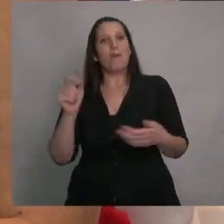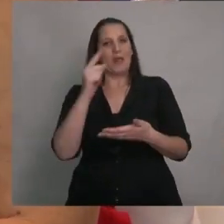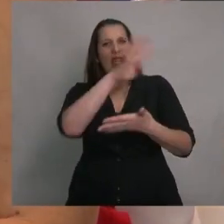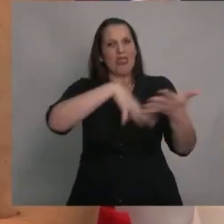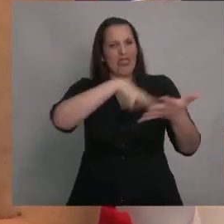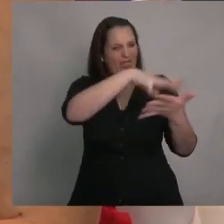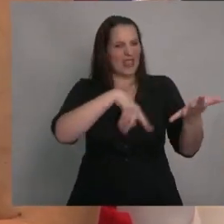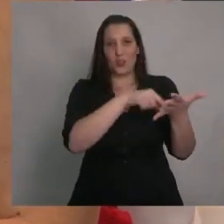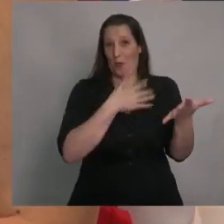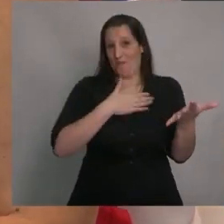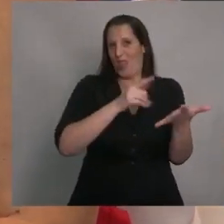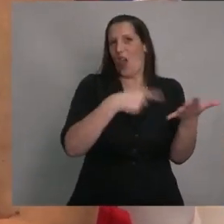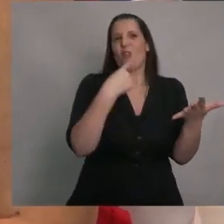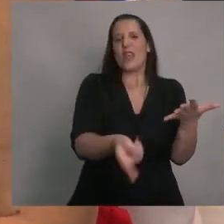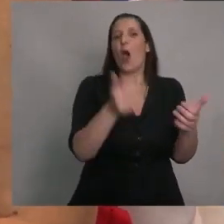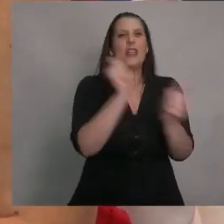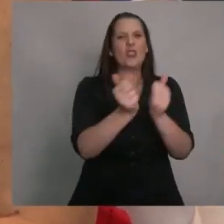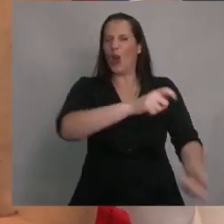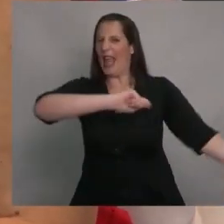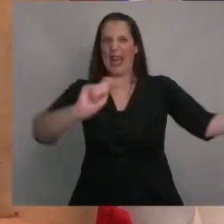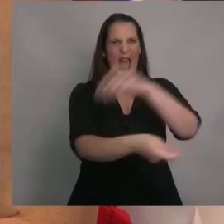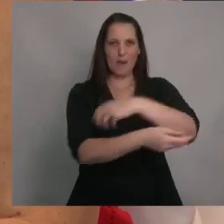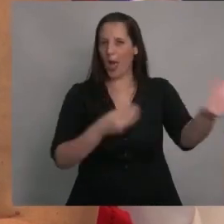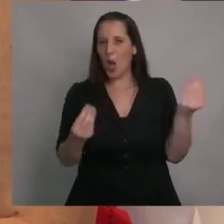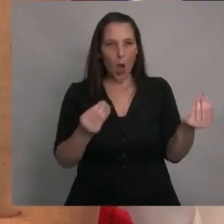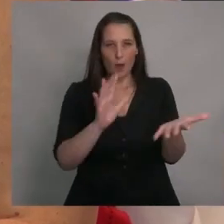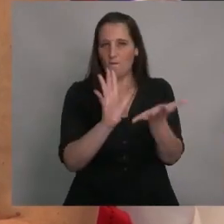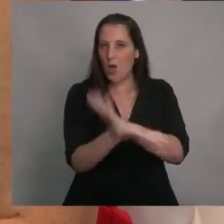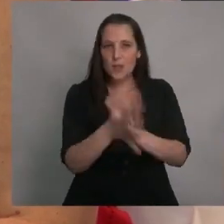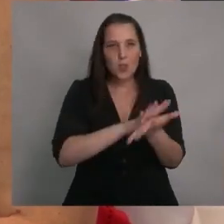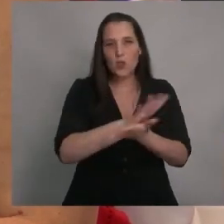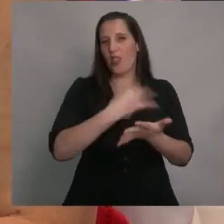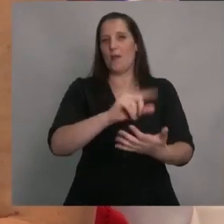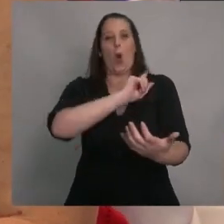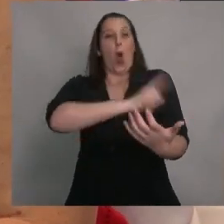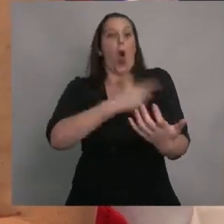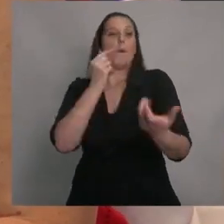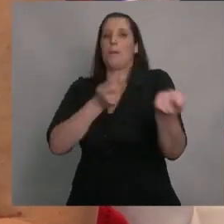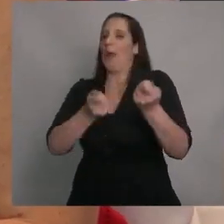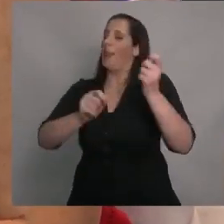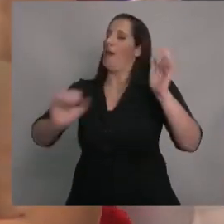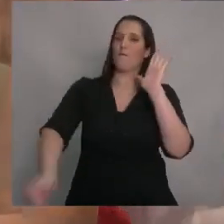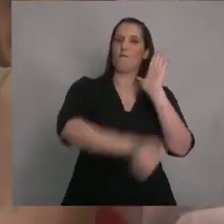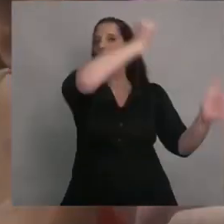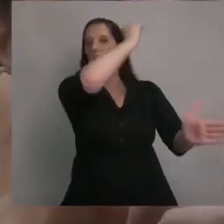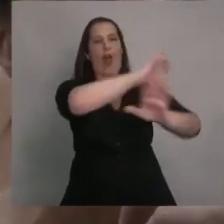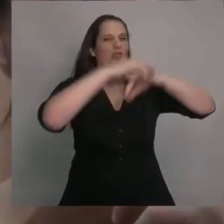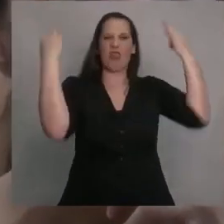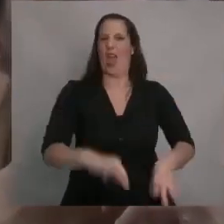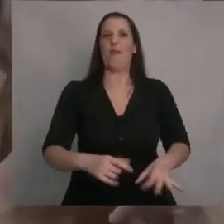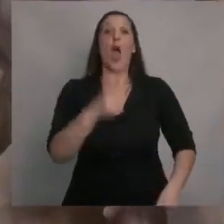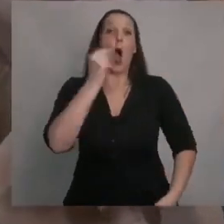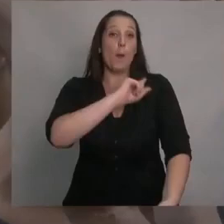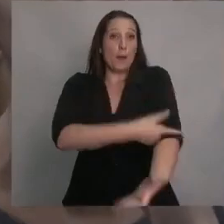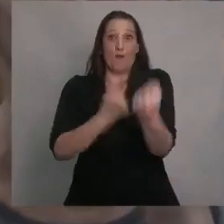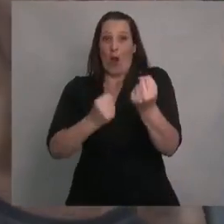de reorientar la historia es desmontar el mandato de masculinidad. Desmontando el mandato de masculinidad, se acaban las